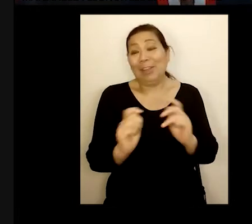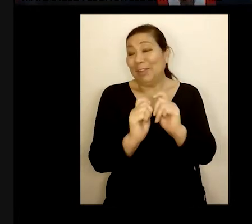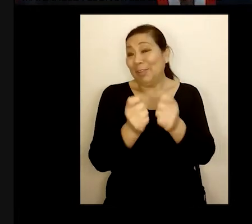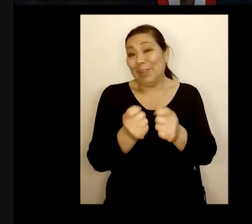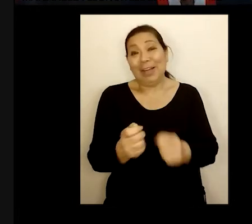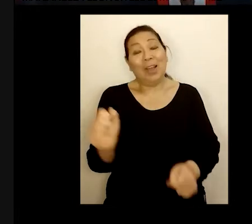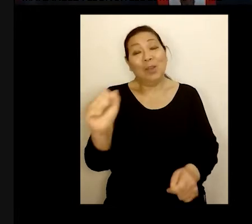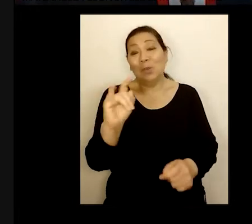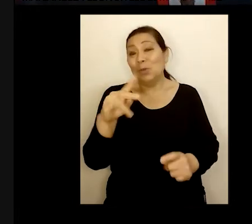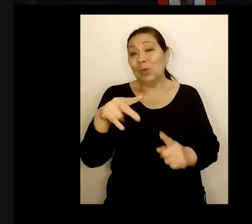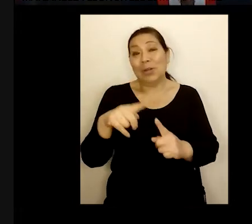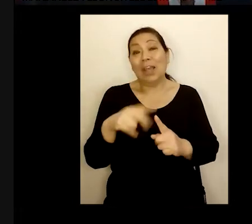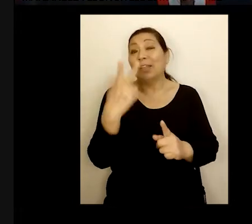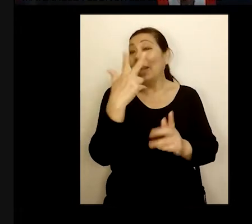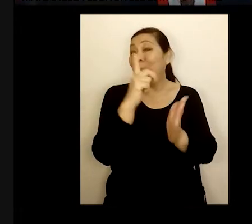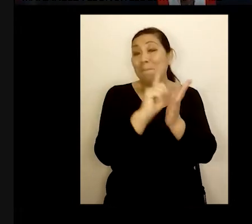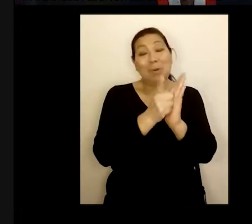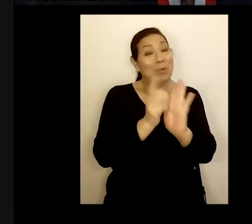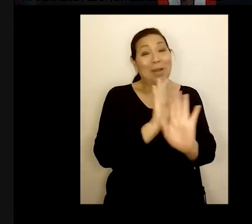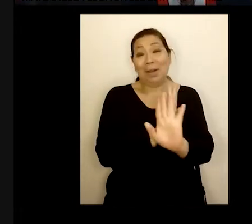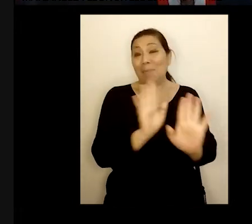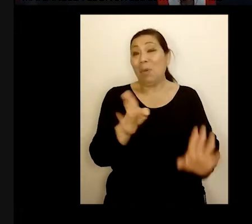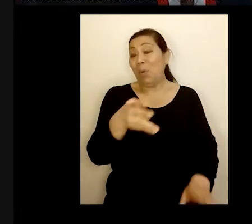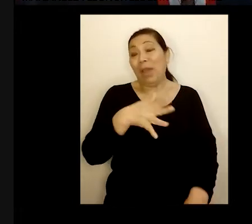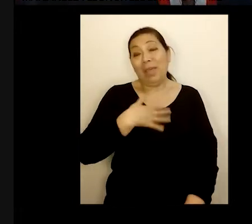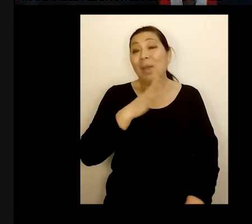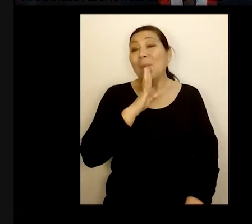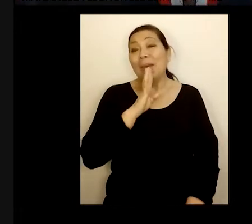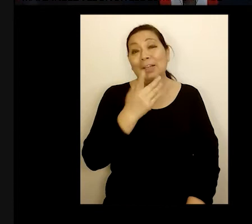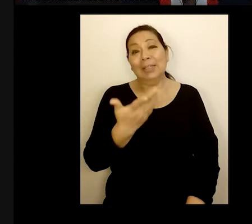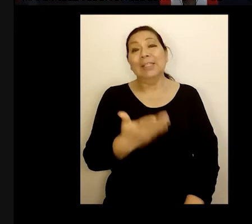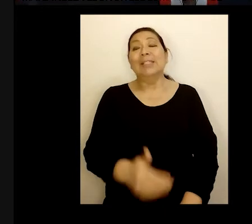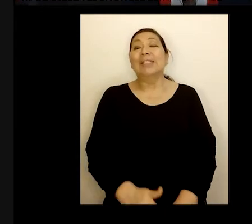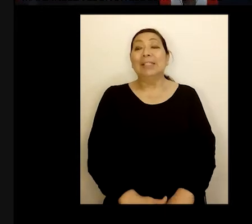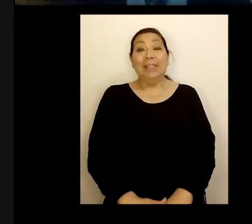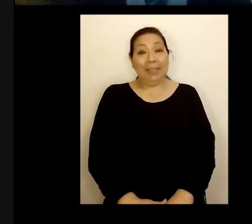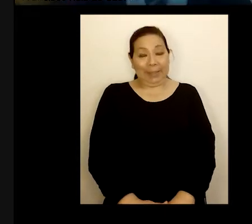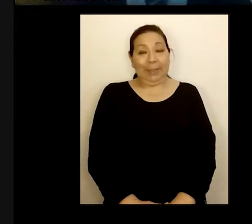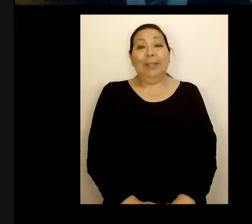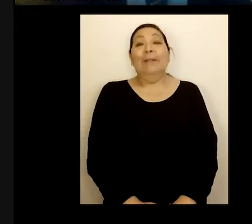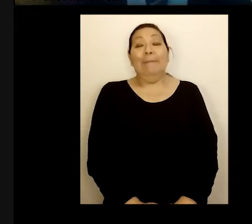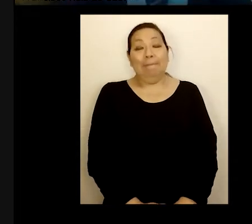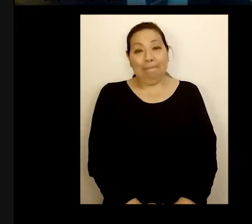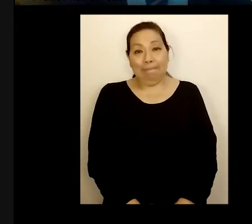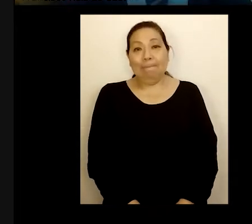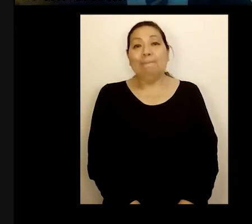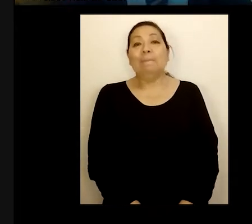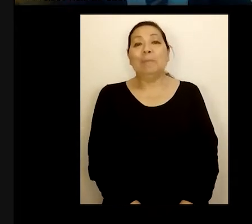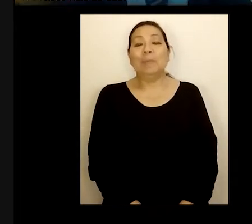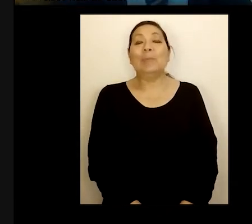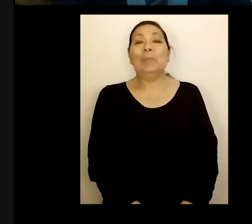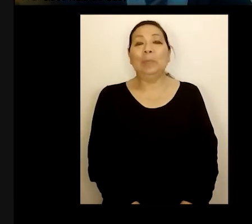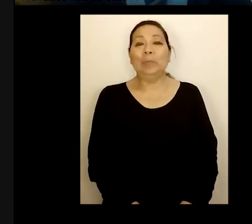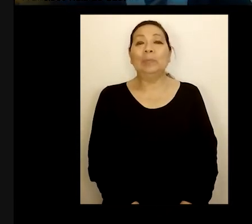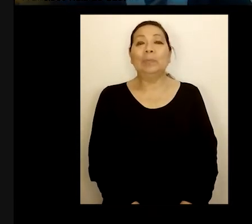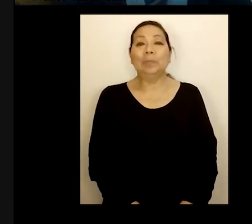asignó a la SUNAT. 3 minutos, haga su informe. Muchas gracias, doctora. Muy